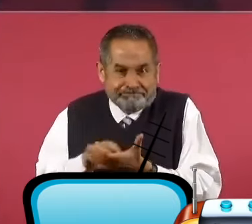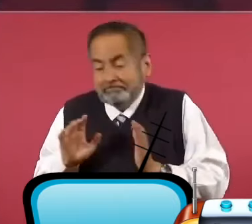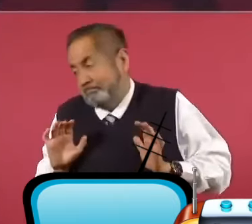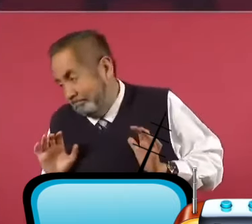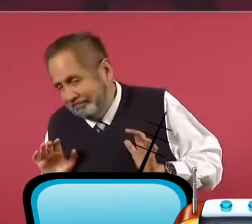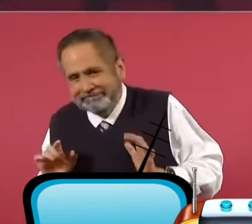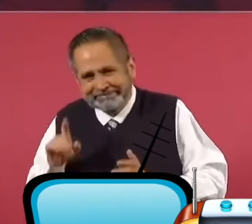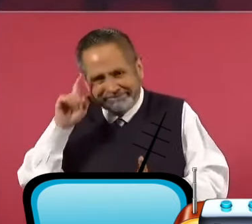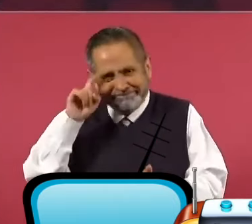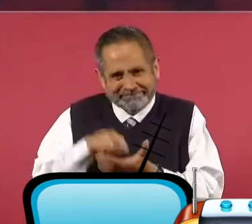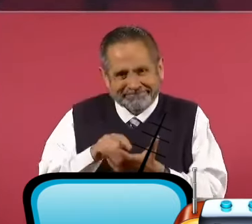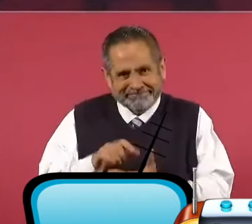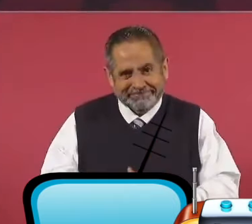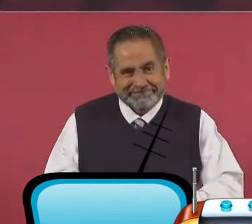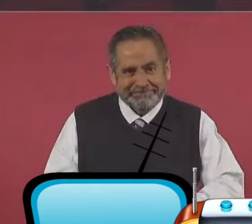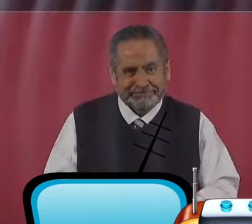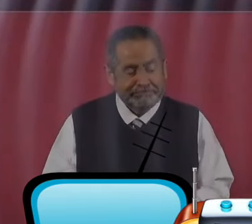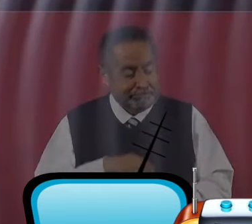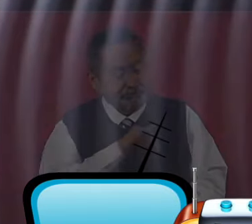de México.